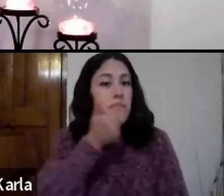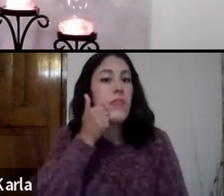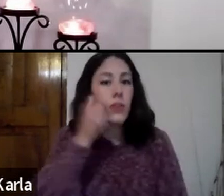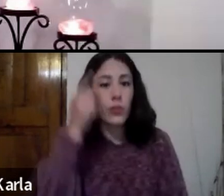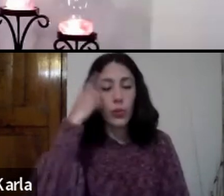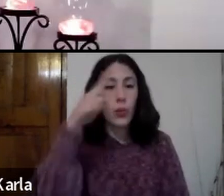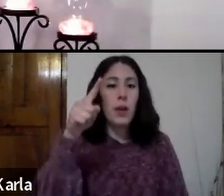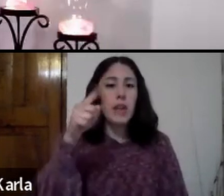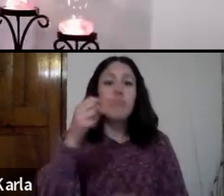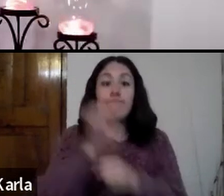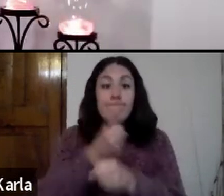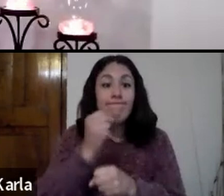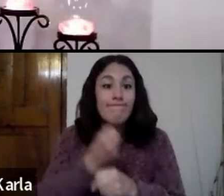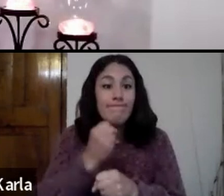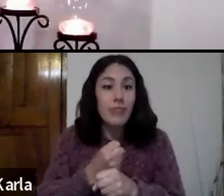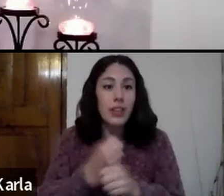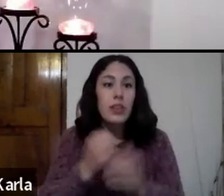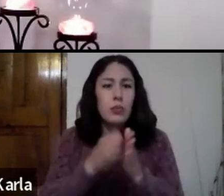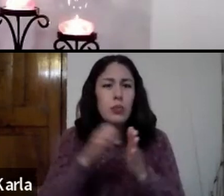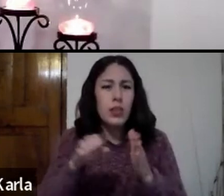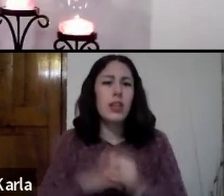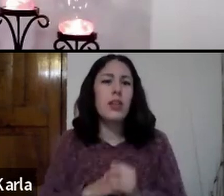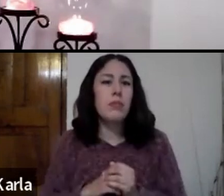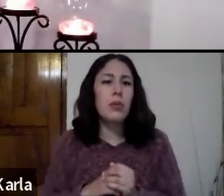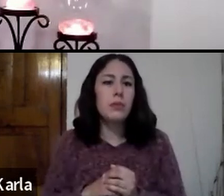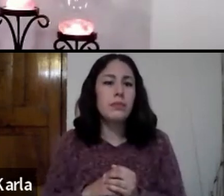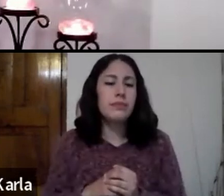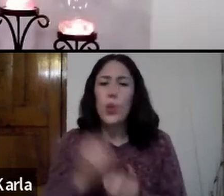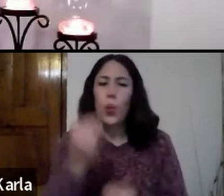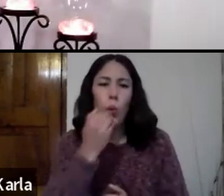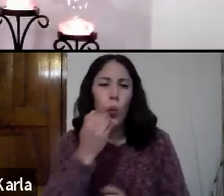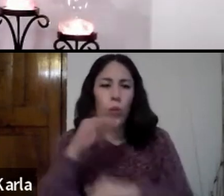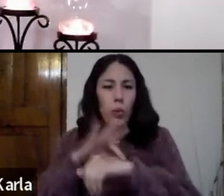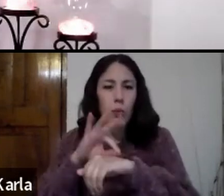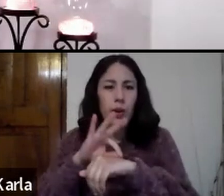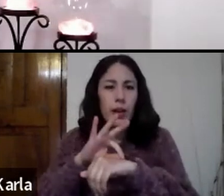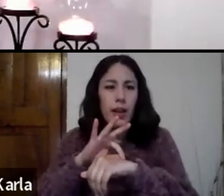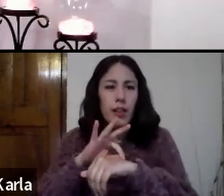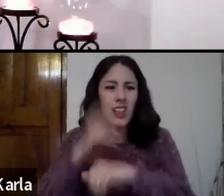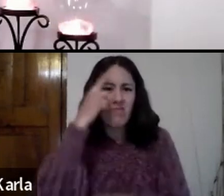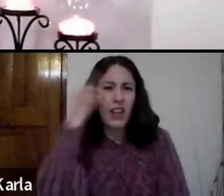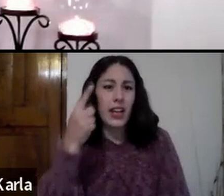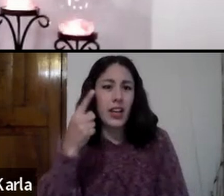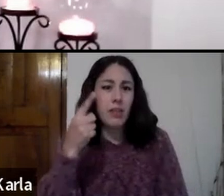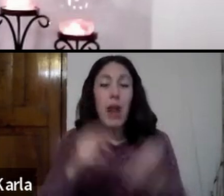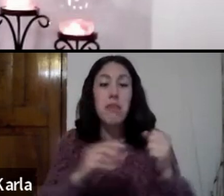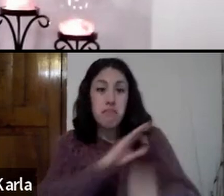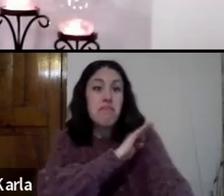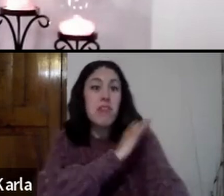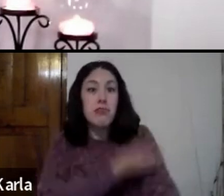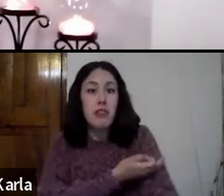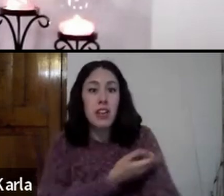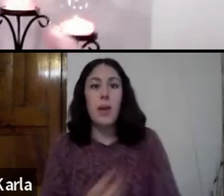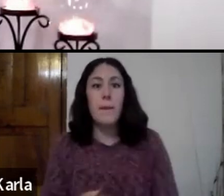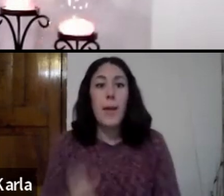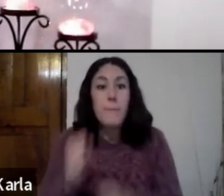pequeñas como el no comer carne el comer carne porque este bueno no es porque la carne en si tenga